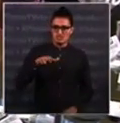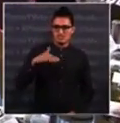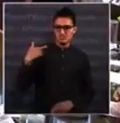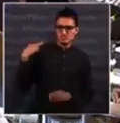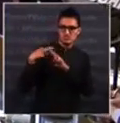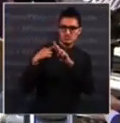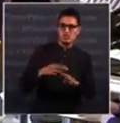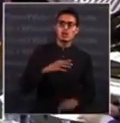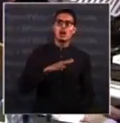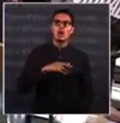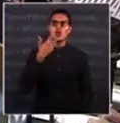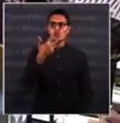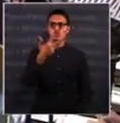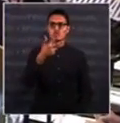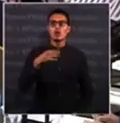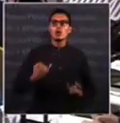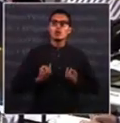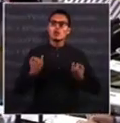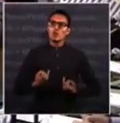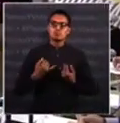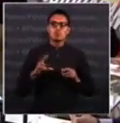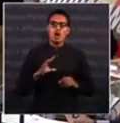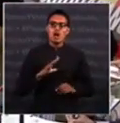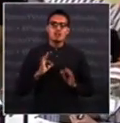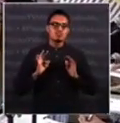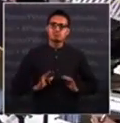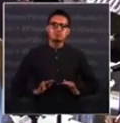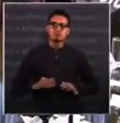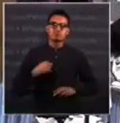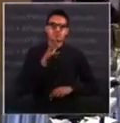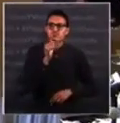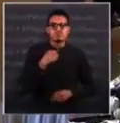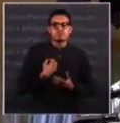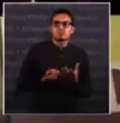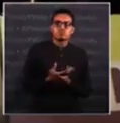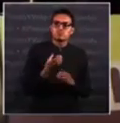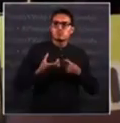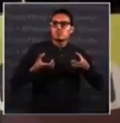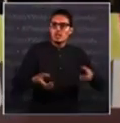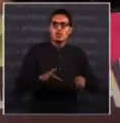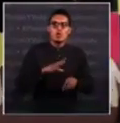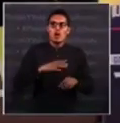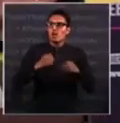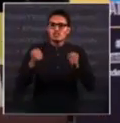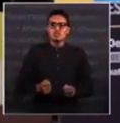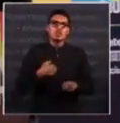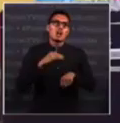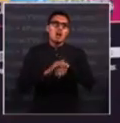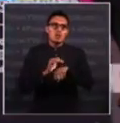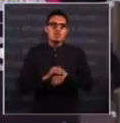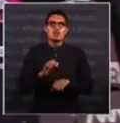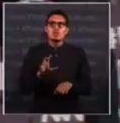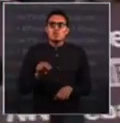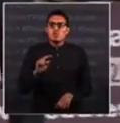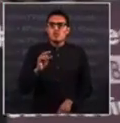A los jóvenes, si se sienten tranquilos y felices de no poder salir a las calles como lo hacían antes con sus amigos, ya no digamos en la noche sino en el